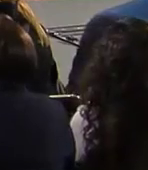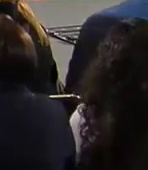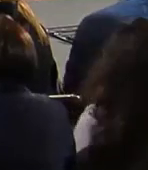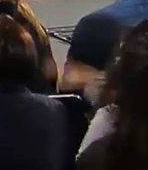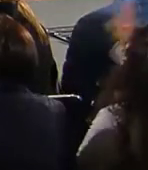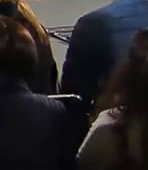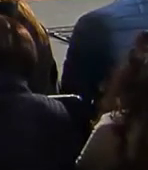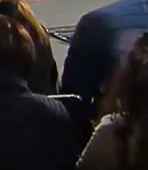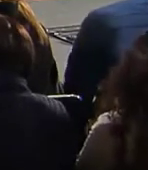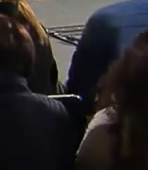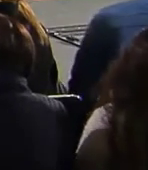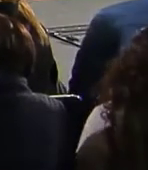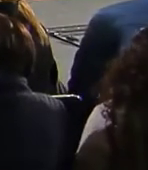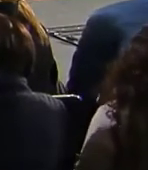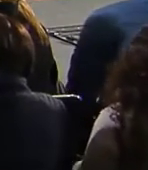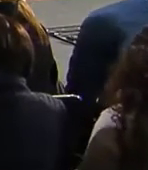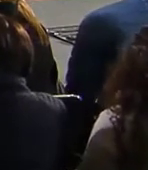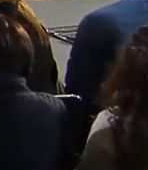días.